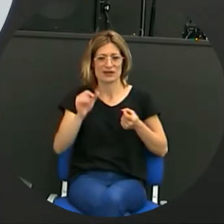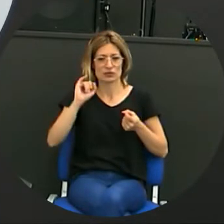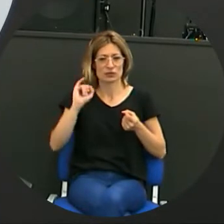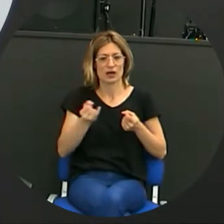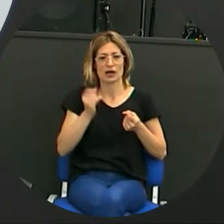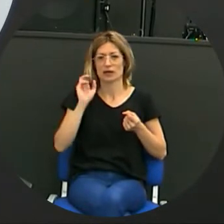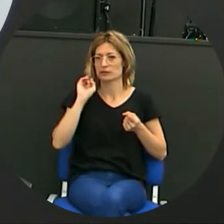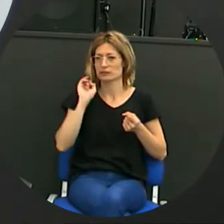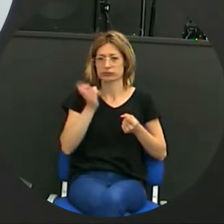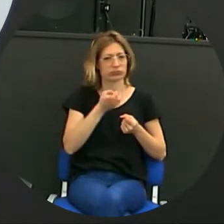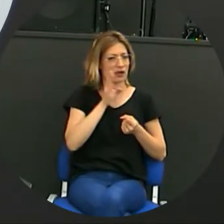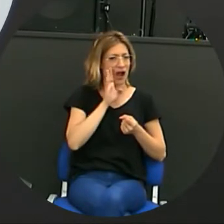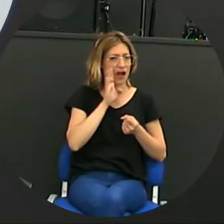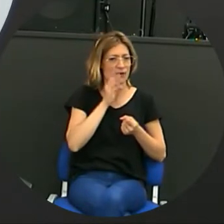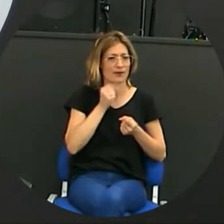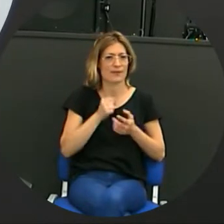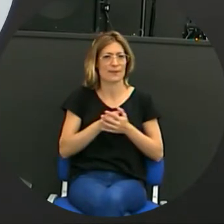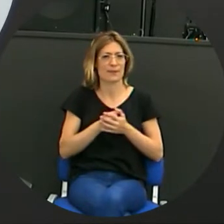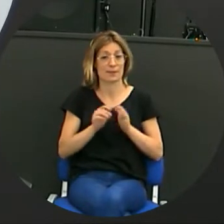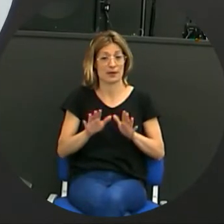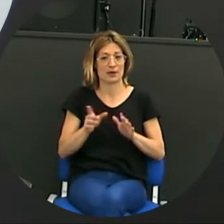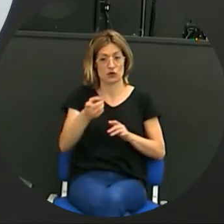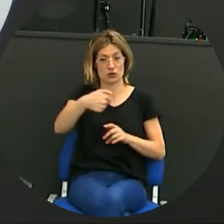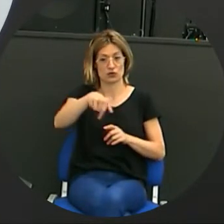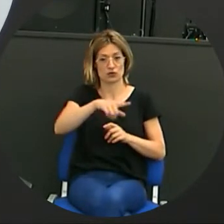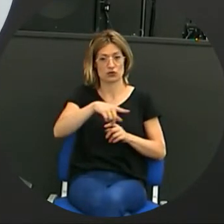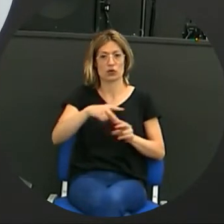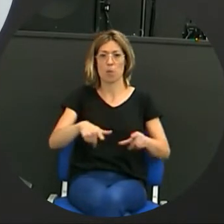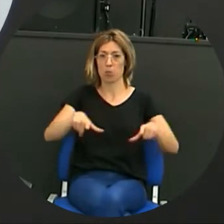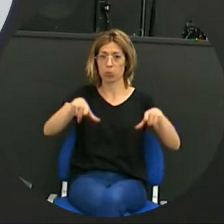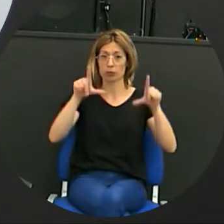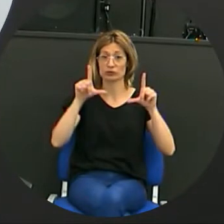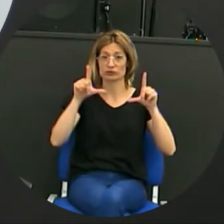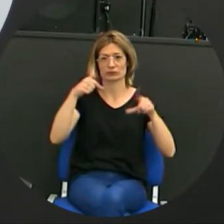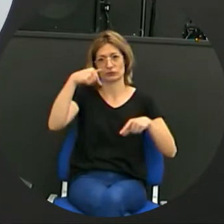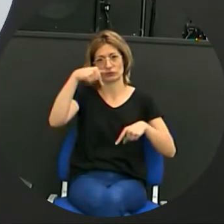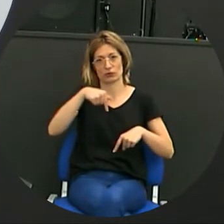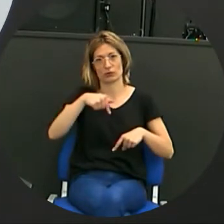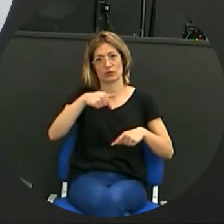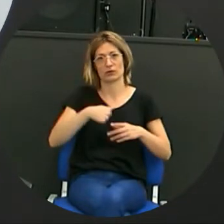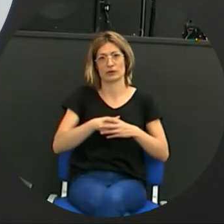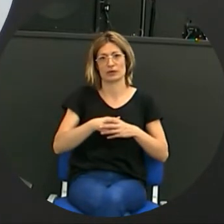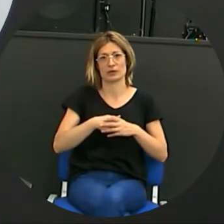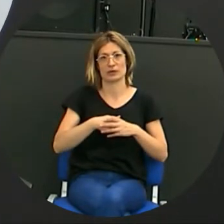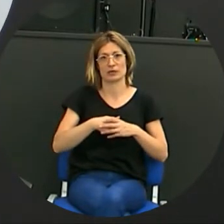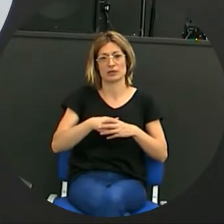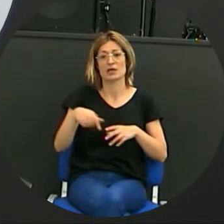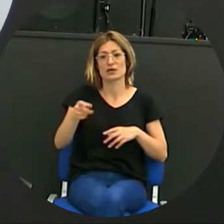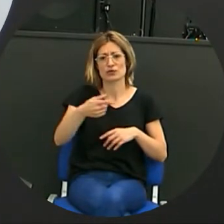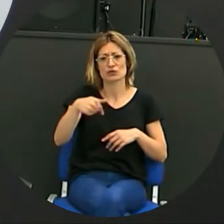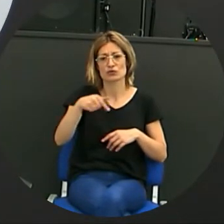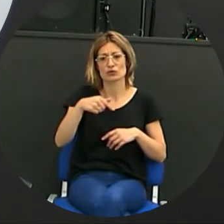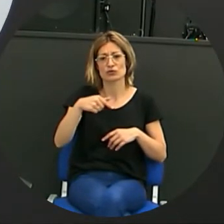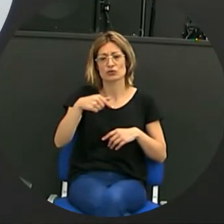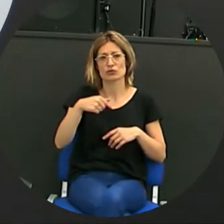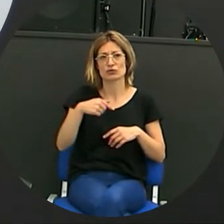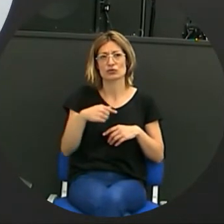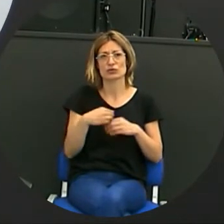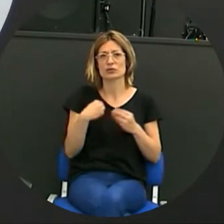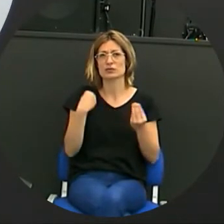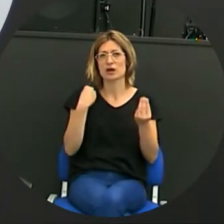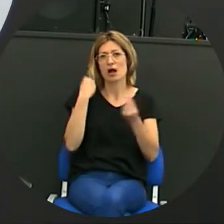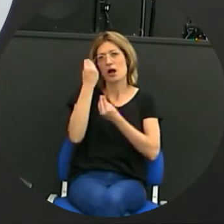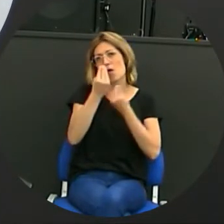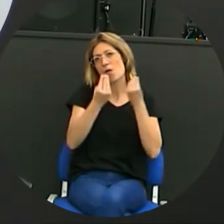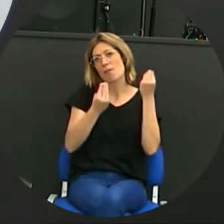Testamento. Pero nosotros somos los protagonistas en el día de hoy, que no podemos dejar de pensar,